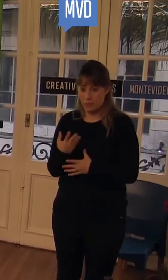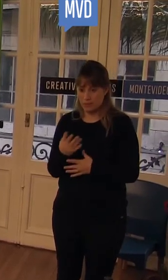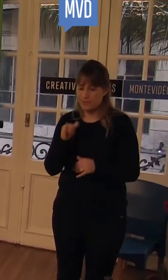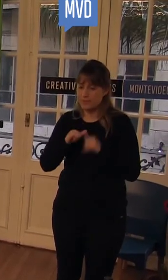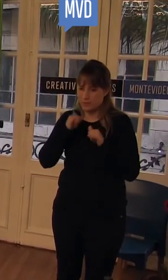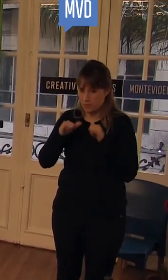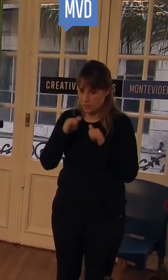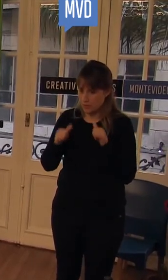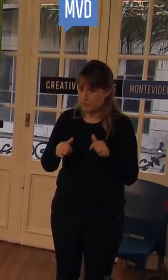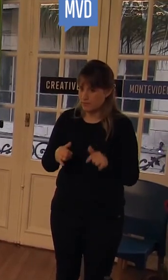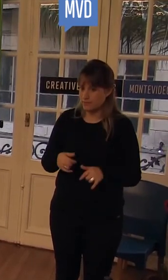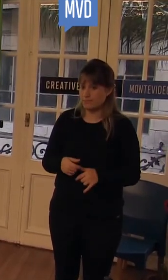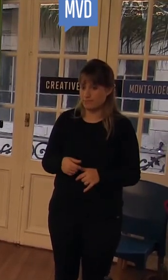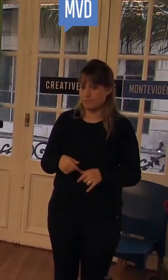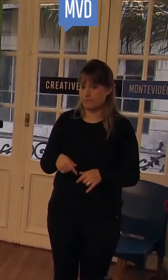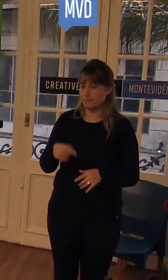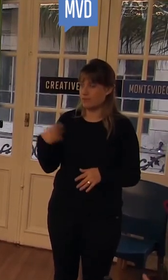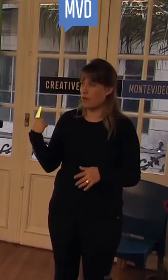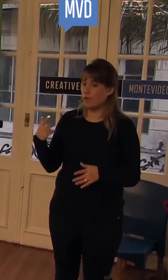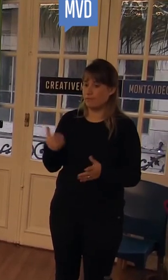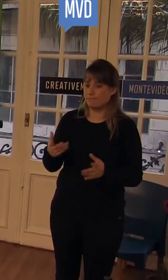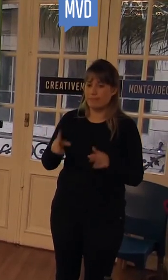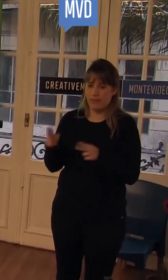Básicamente, transcurren estas etapas.